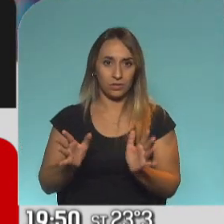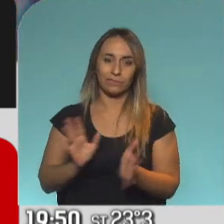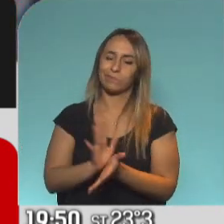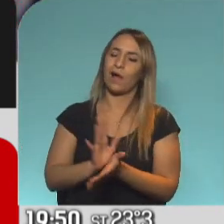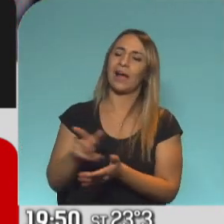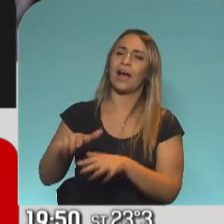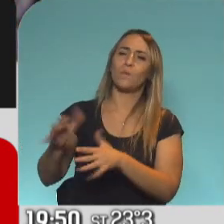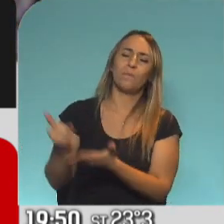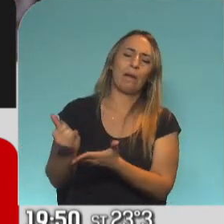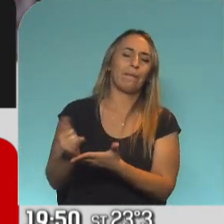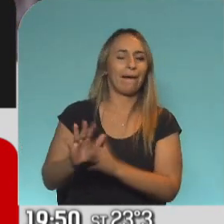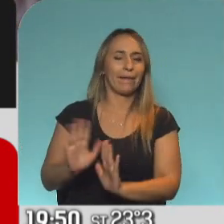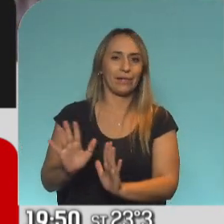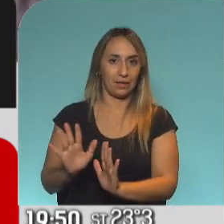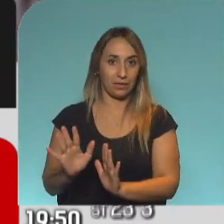minimizar la situación.